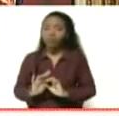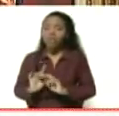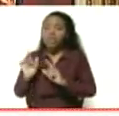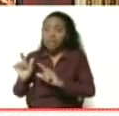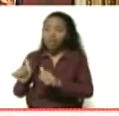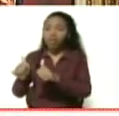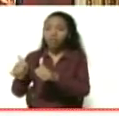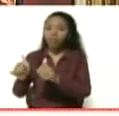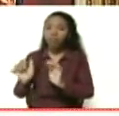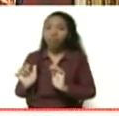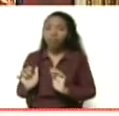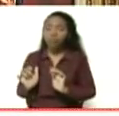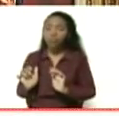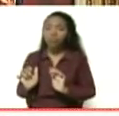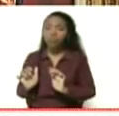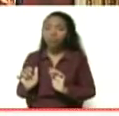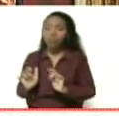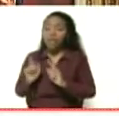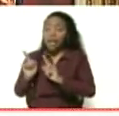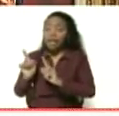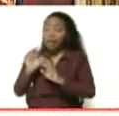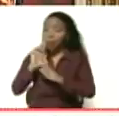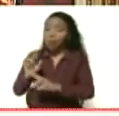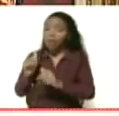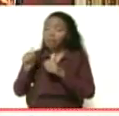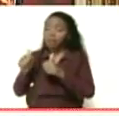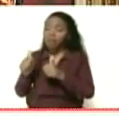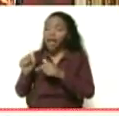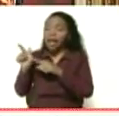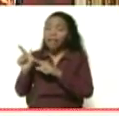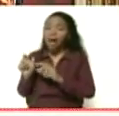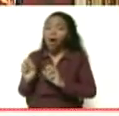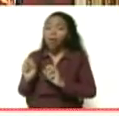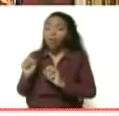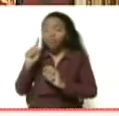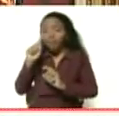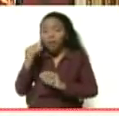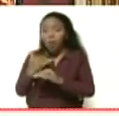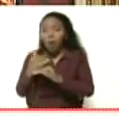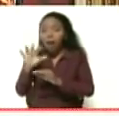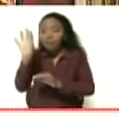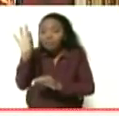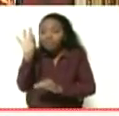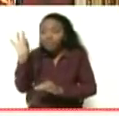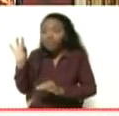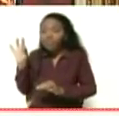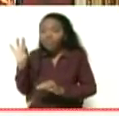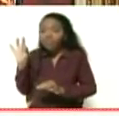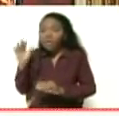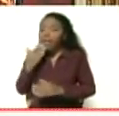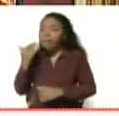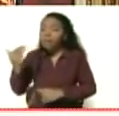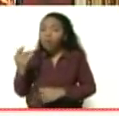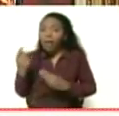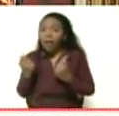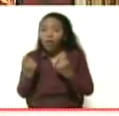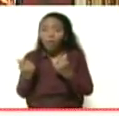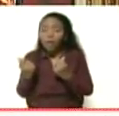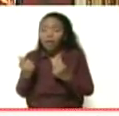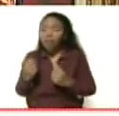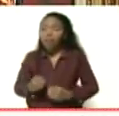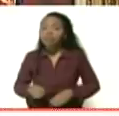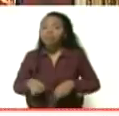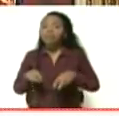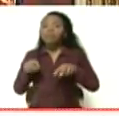correcta. Es una opción en medio de una guerra. Y esa opción ha permitido que la economía